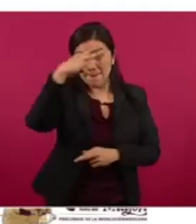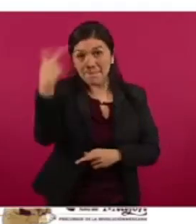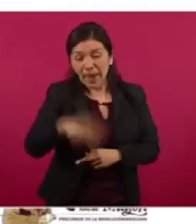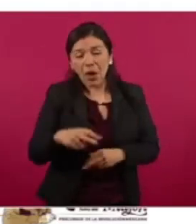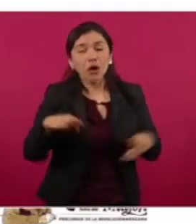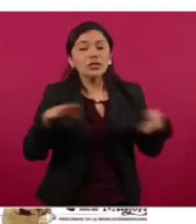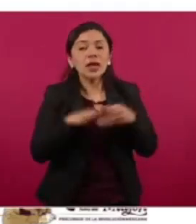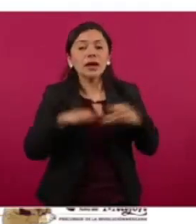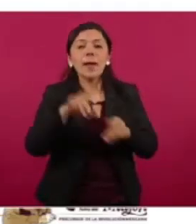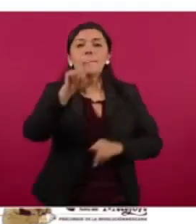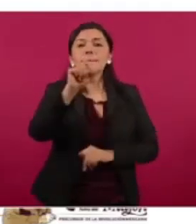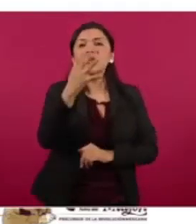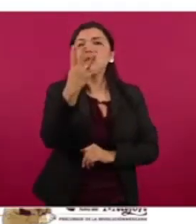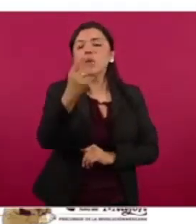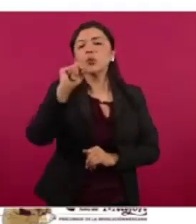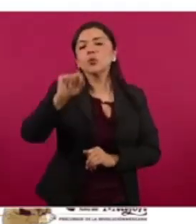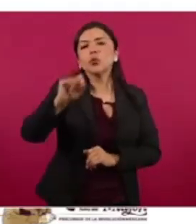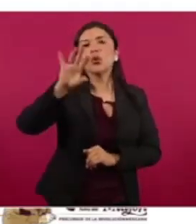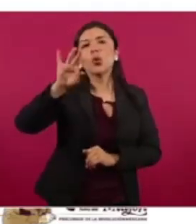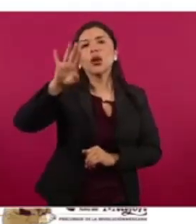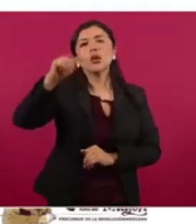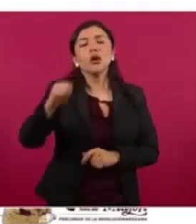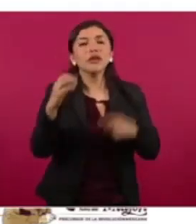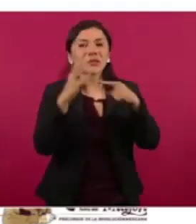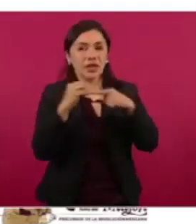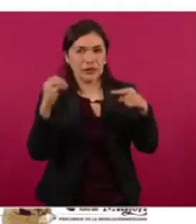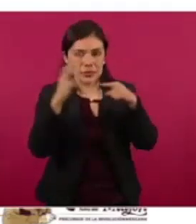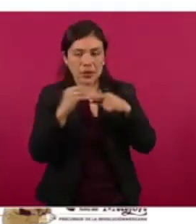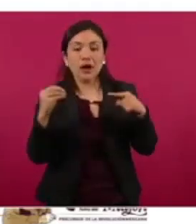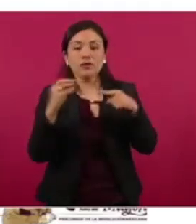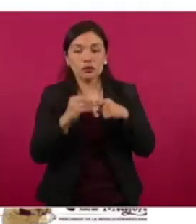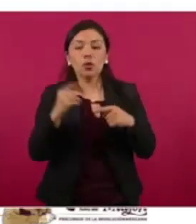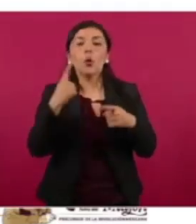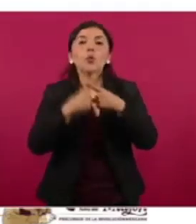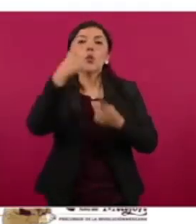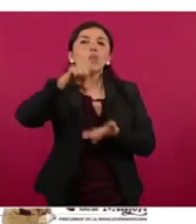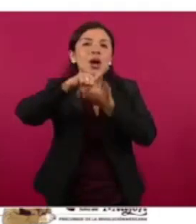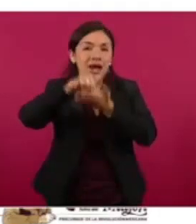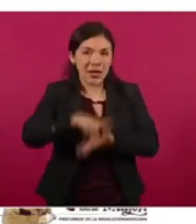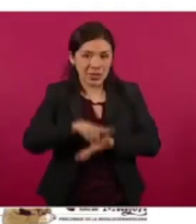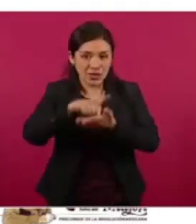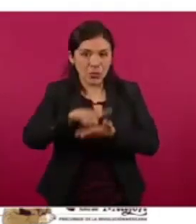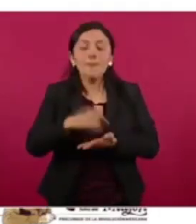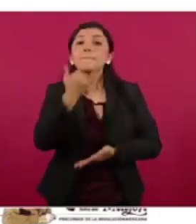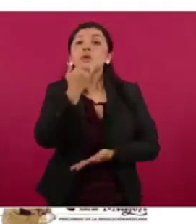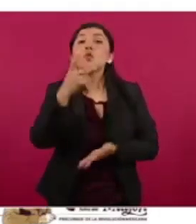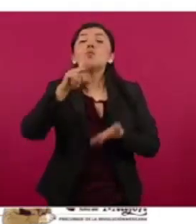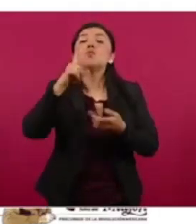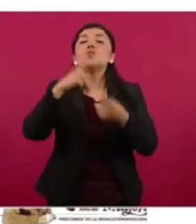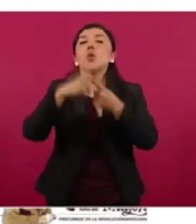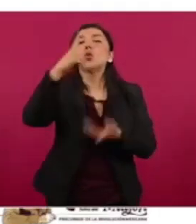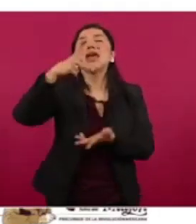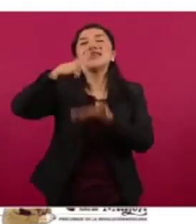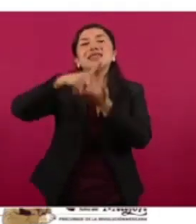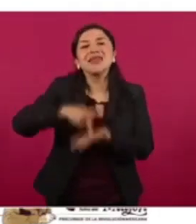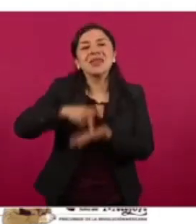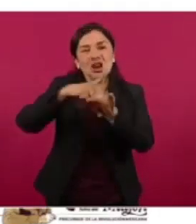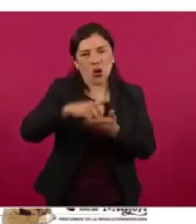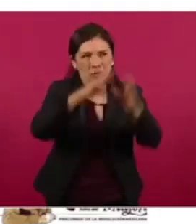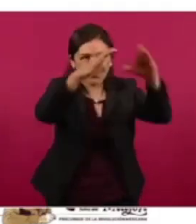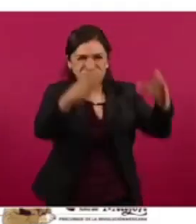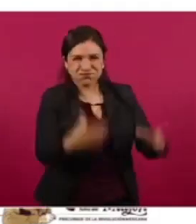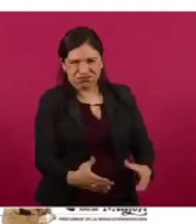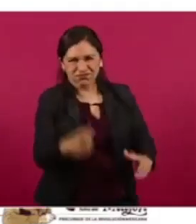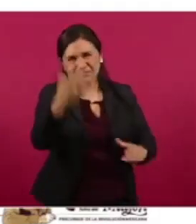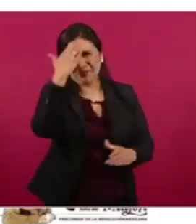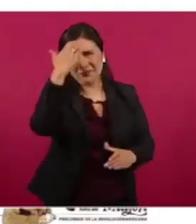da 24 pesos con 49 centavos por litro. Por kilo, perdón, esto es para cilindros. Ustedes pueden